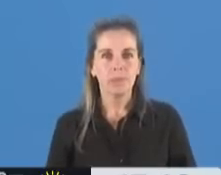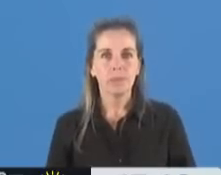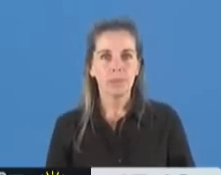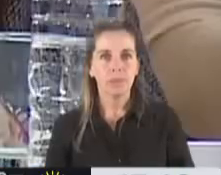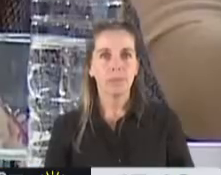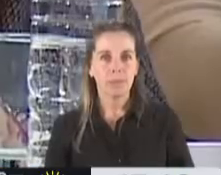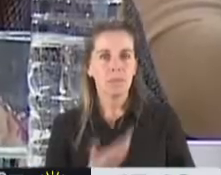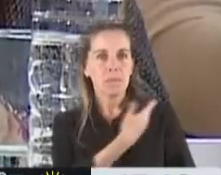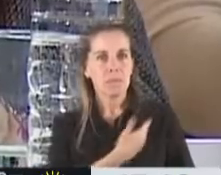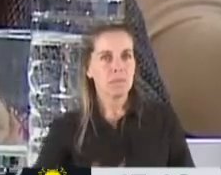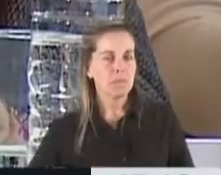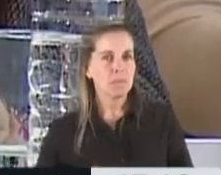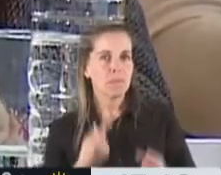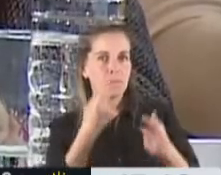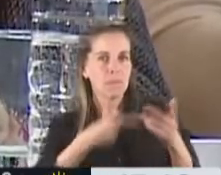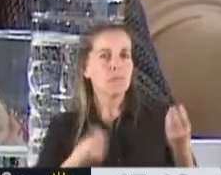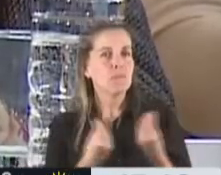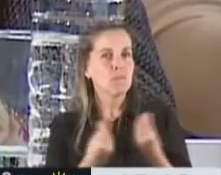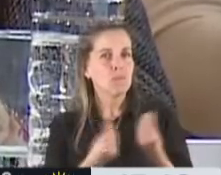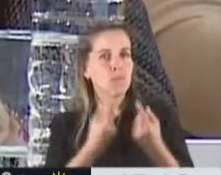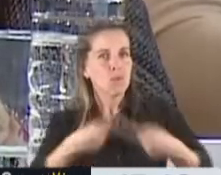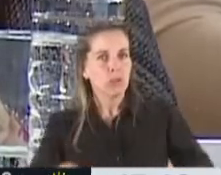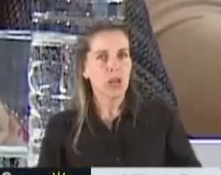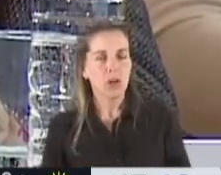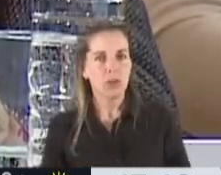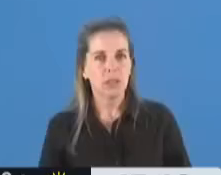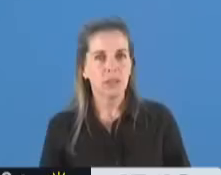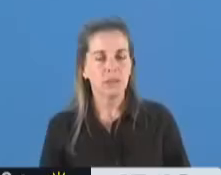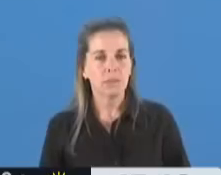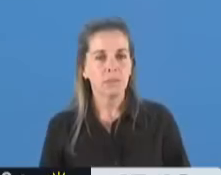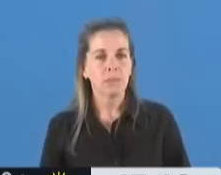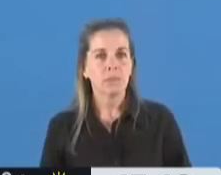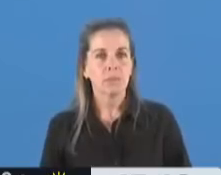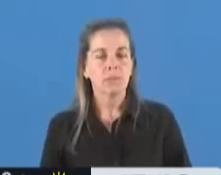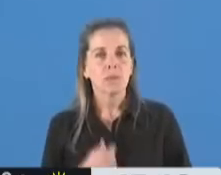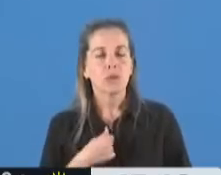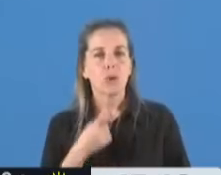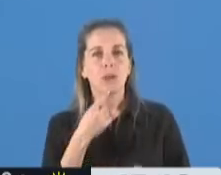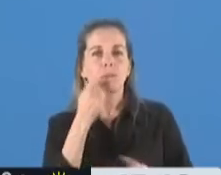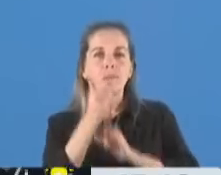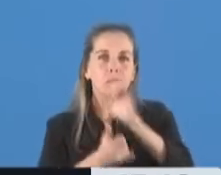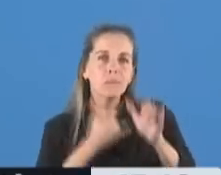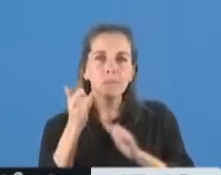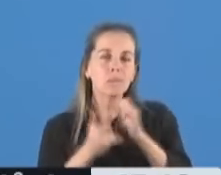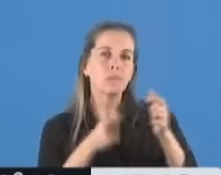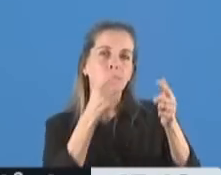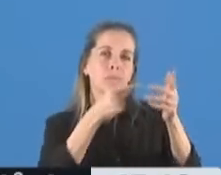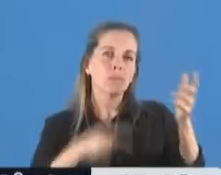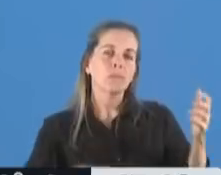Hemos podido hacer mucho. Yo, cuando hablo de estas obras y hablo de